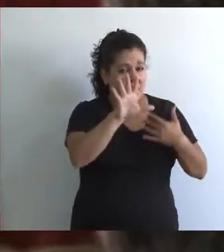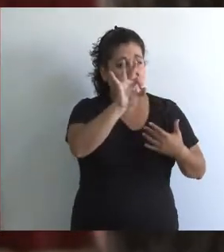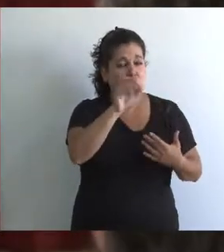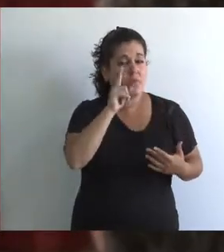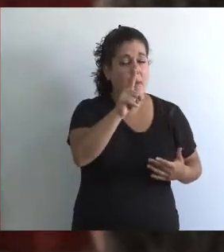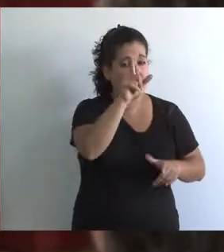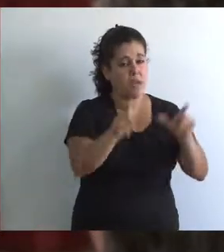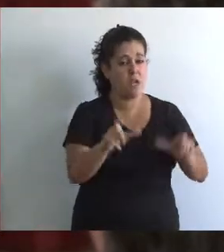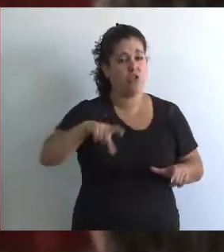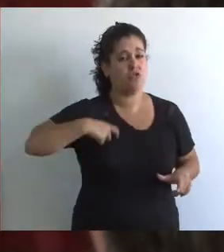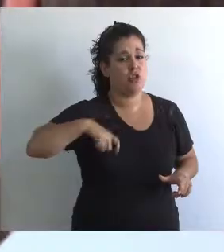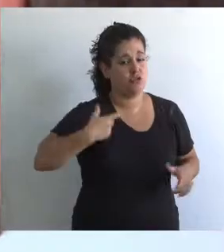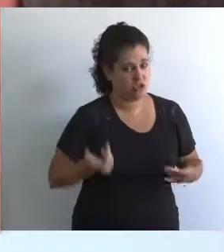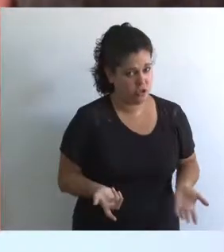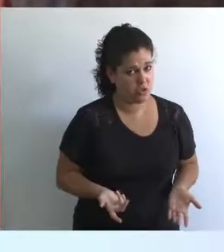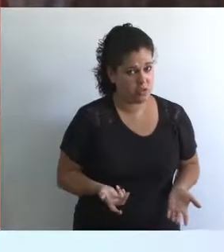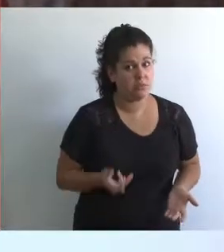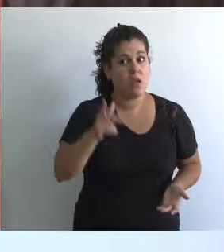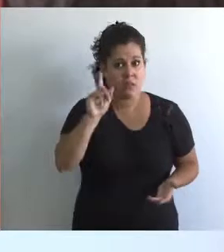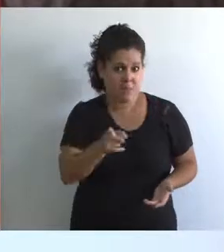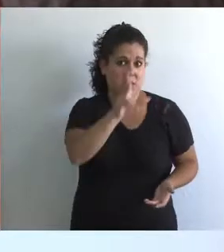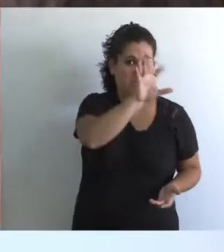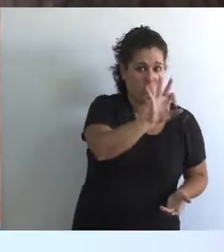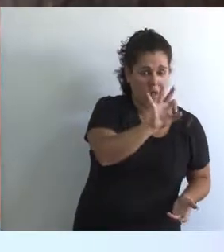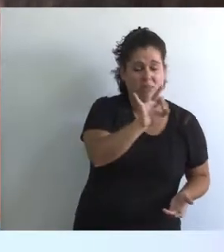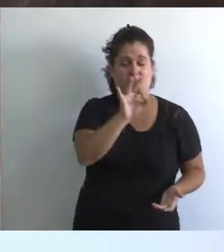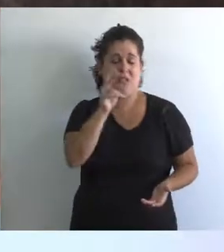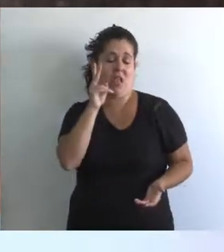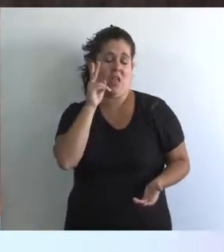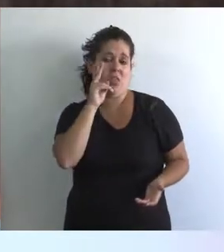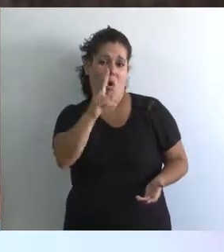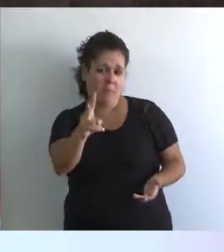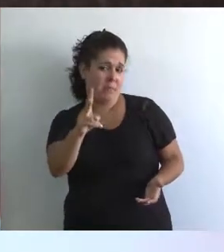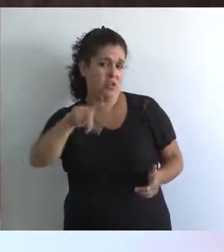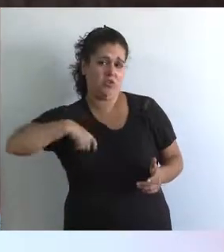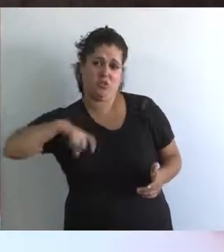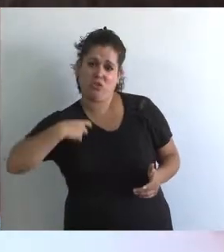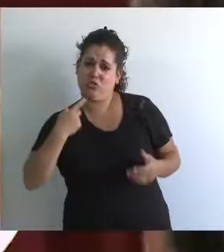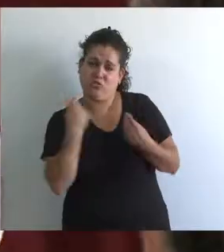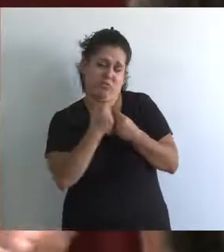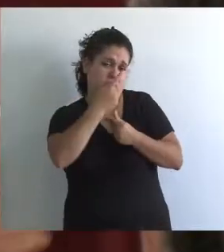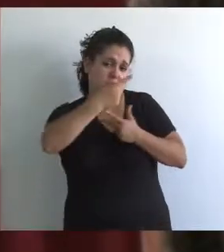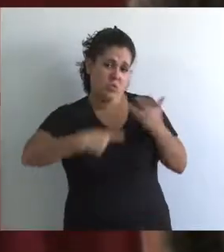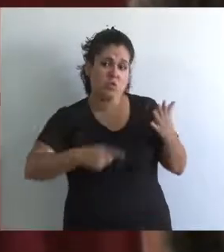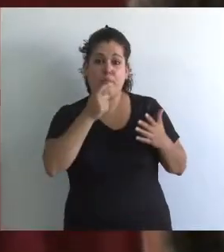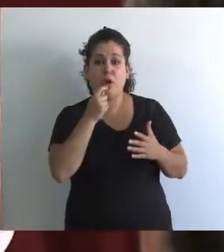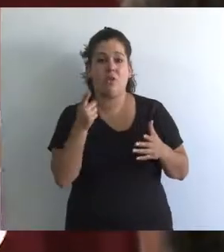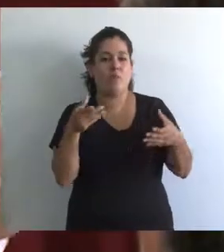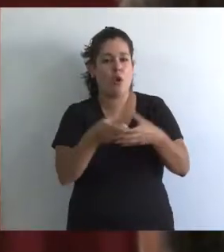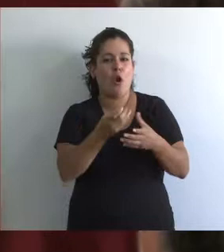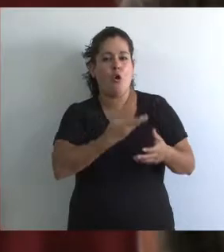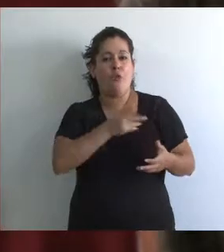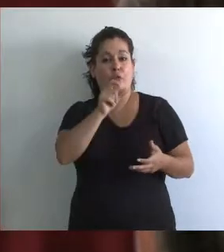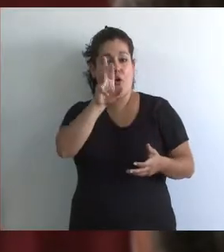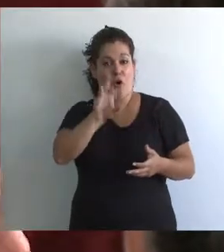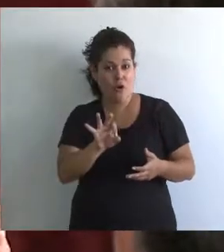veces a 1.000 socios. Claro. El proyecto contempla entre 50 y 2.000, tengo entendido, ¿no? Sí, nosotros vamos a ampliar porque nos viene del debate en los foros de los clubes